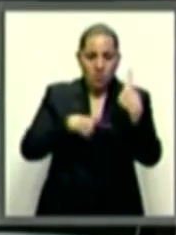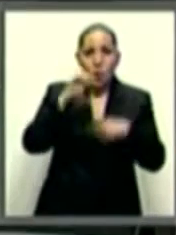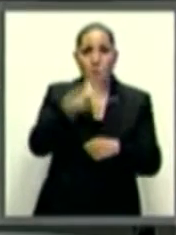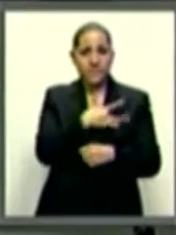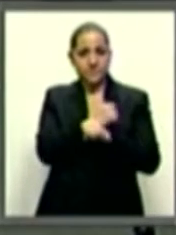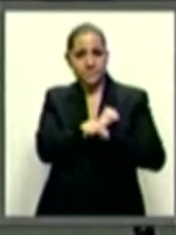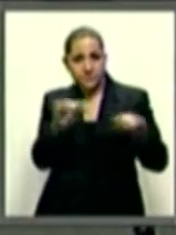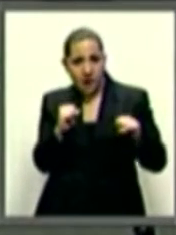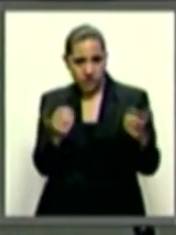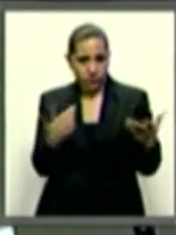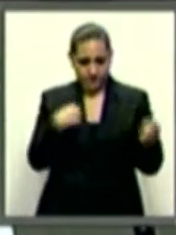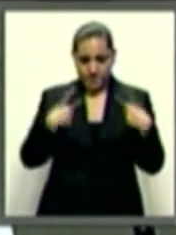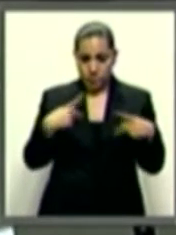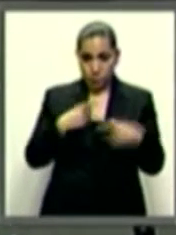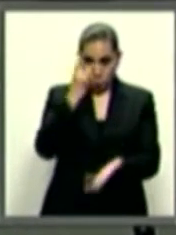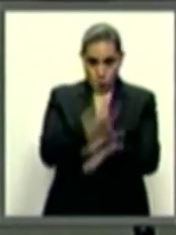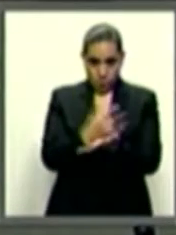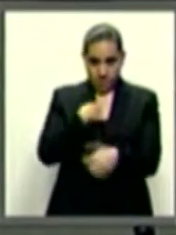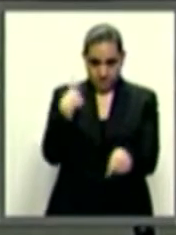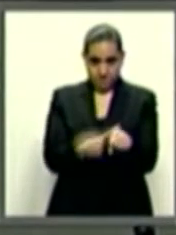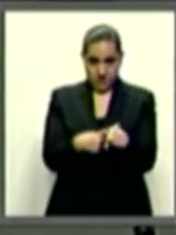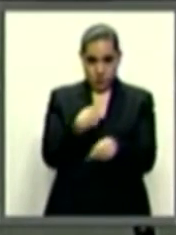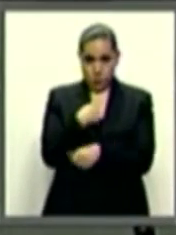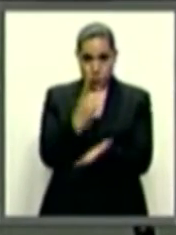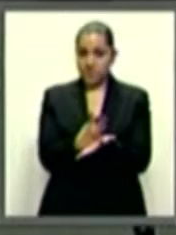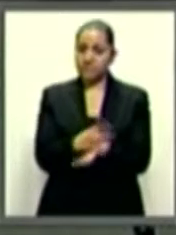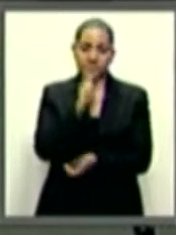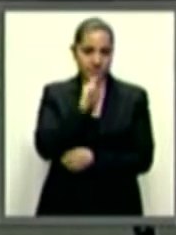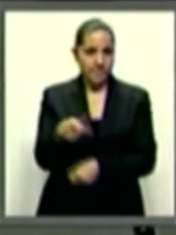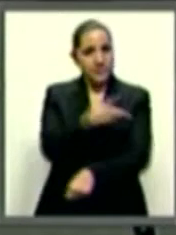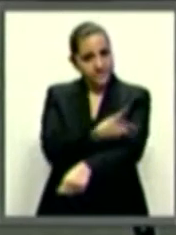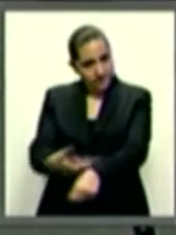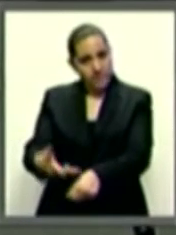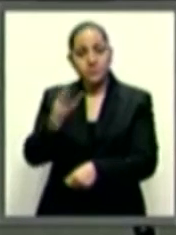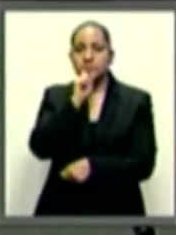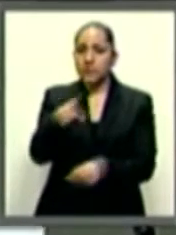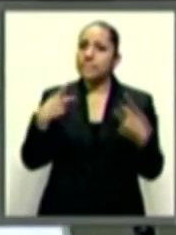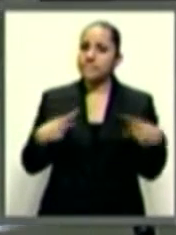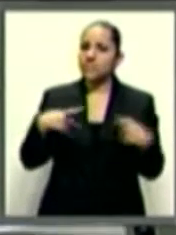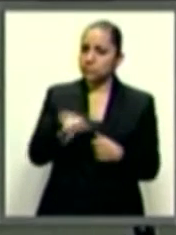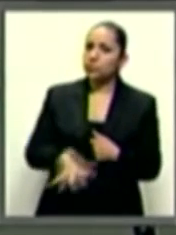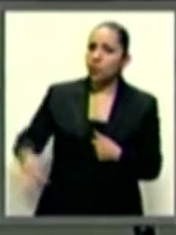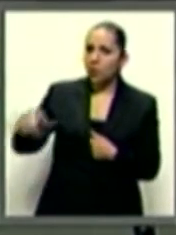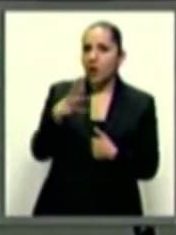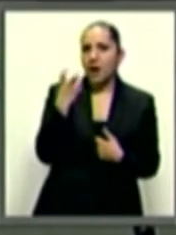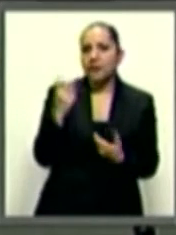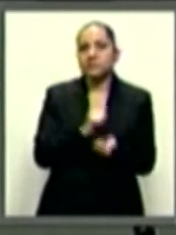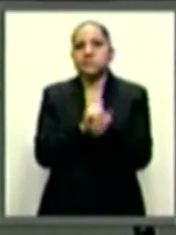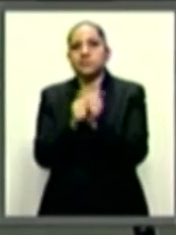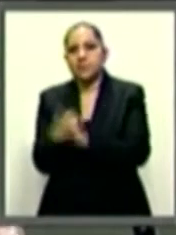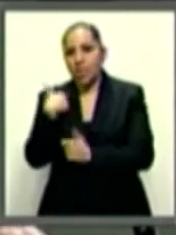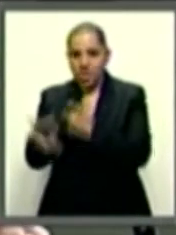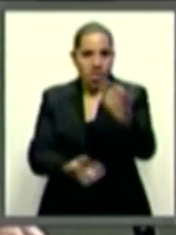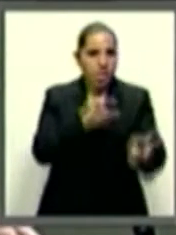persona, como lo he dicho, se enferma la familia, la sociedad y empobrece a la familia.